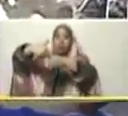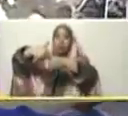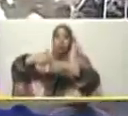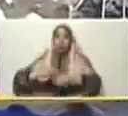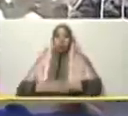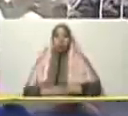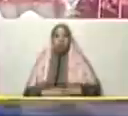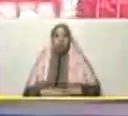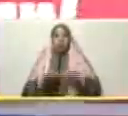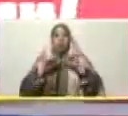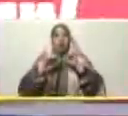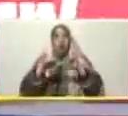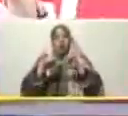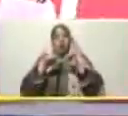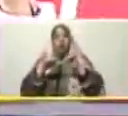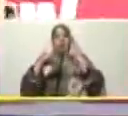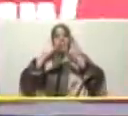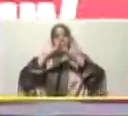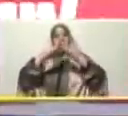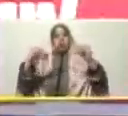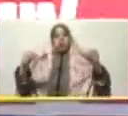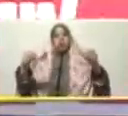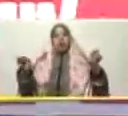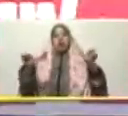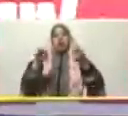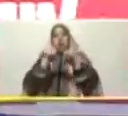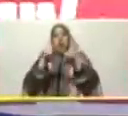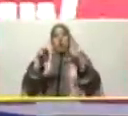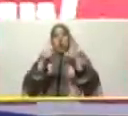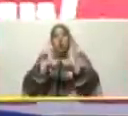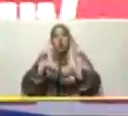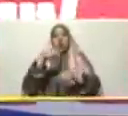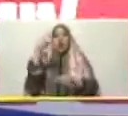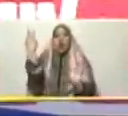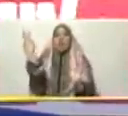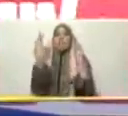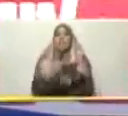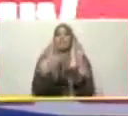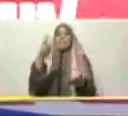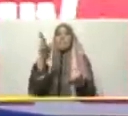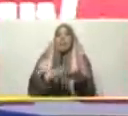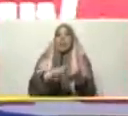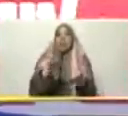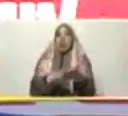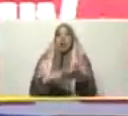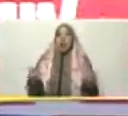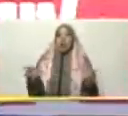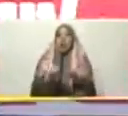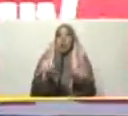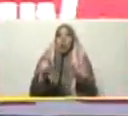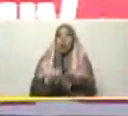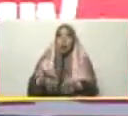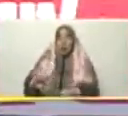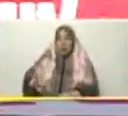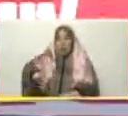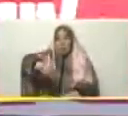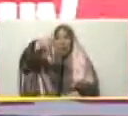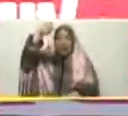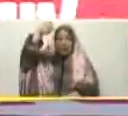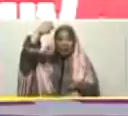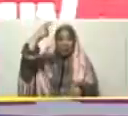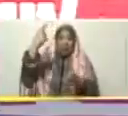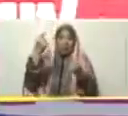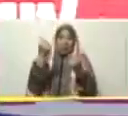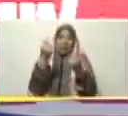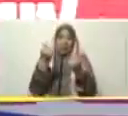y con ese medio petro todas las tablas salariales y de pensionados para arriba así mientras se vaya recuperando